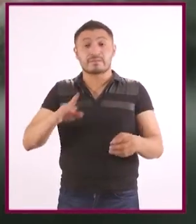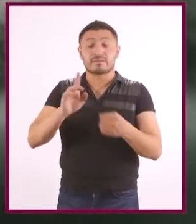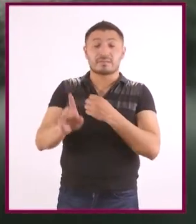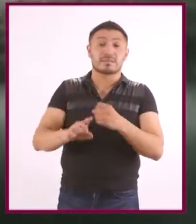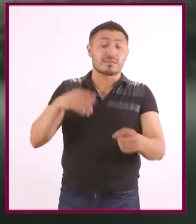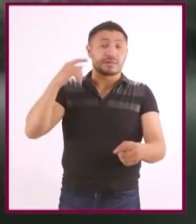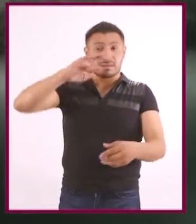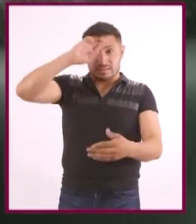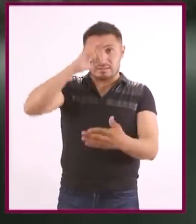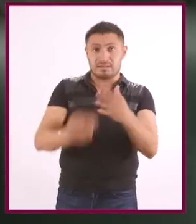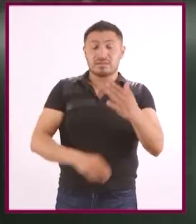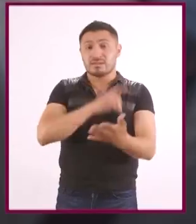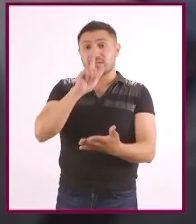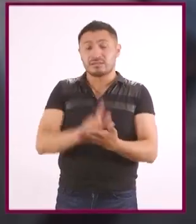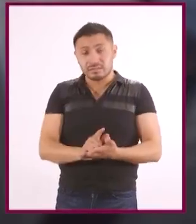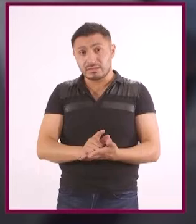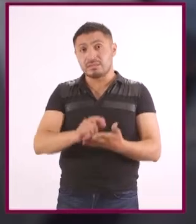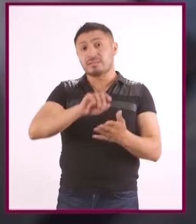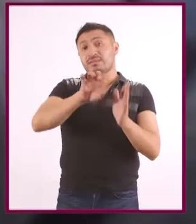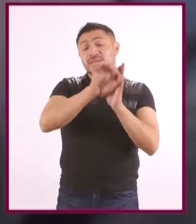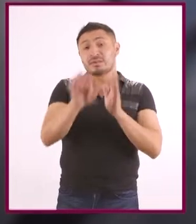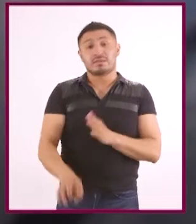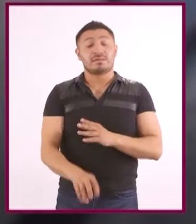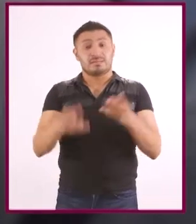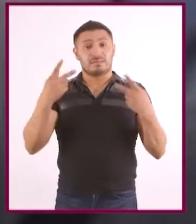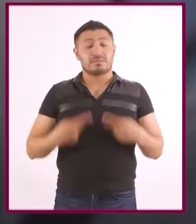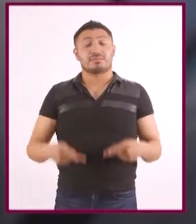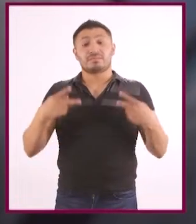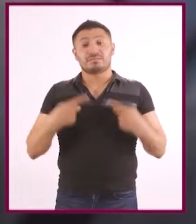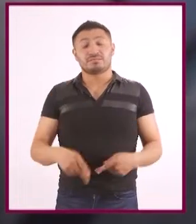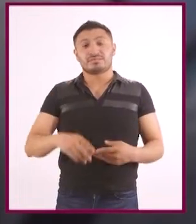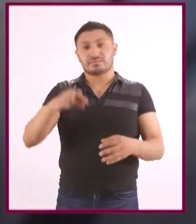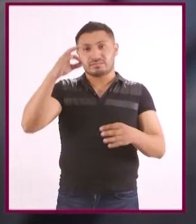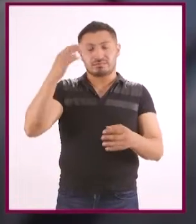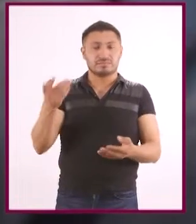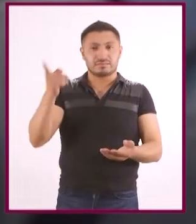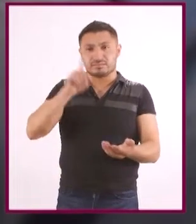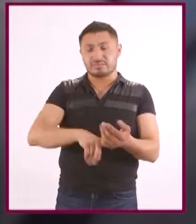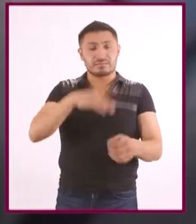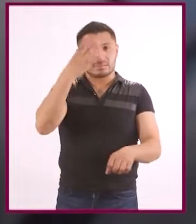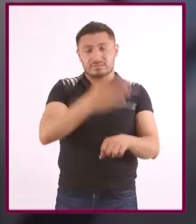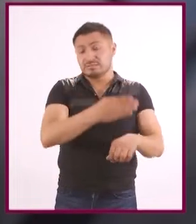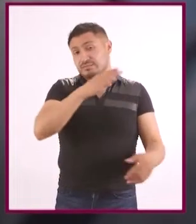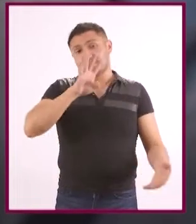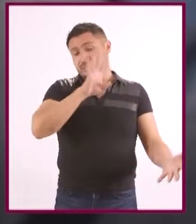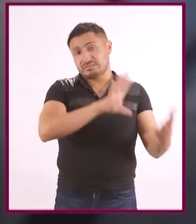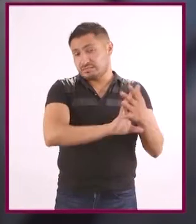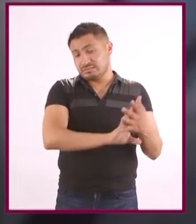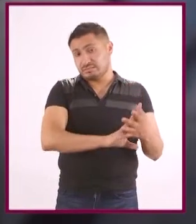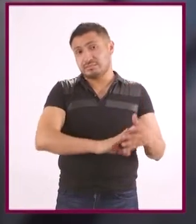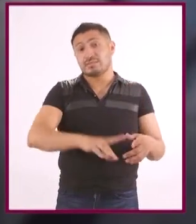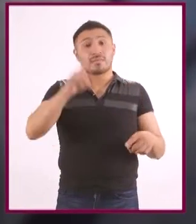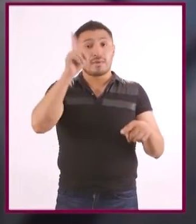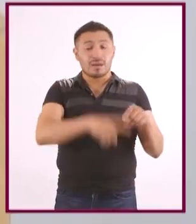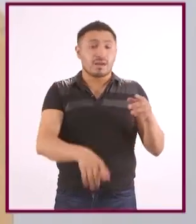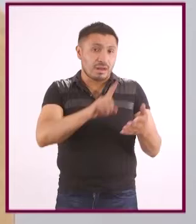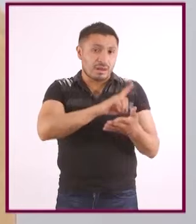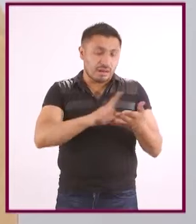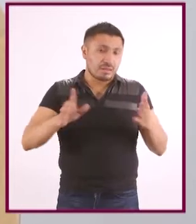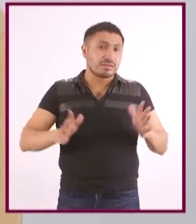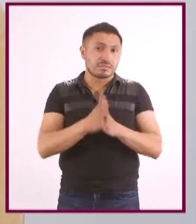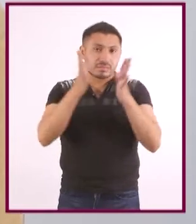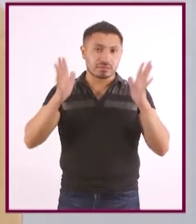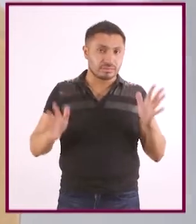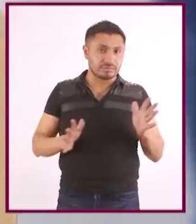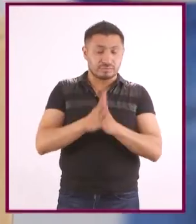violado alguna ley. Por ejemplo, si una persona se encuentra cumpliendo una condena en prisión, se le priva de su derecho a